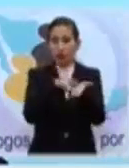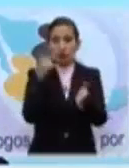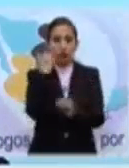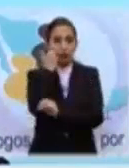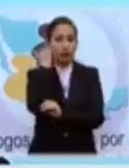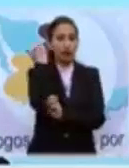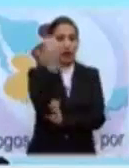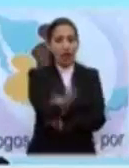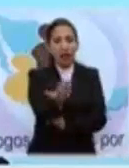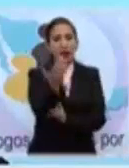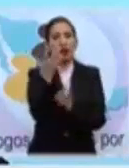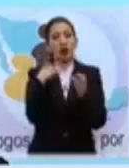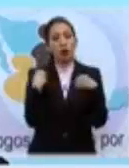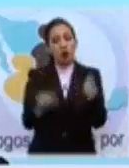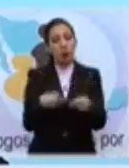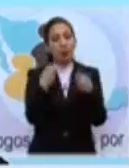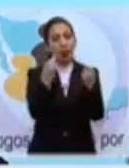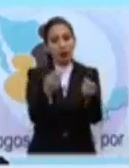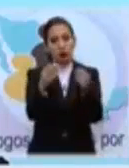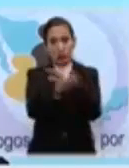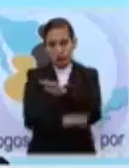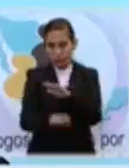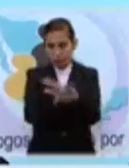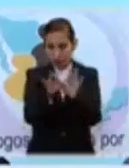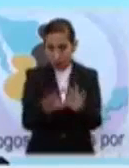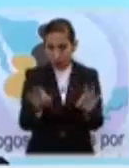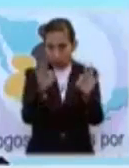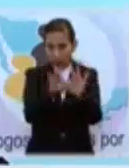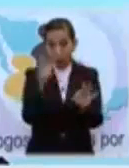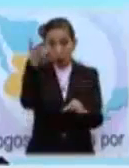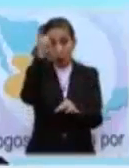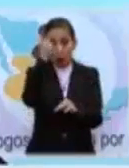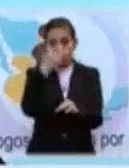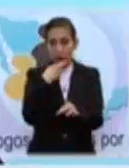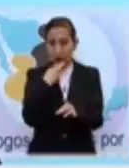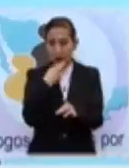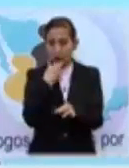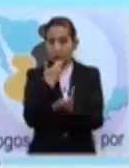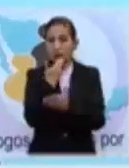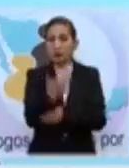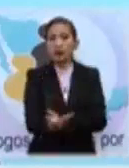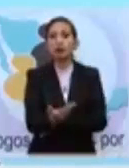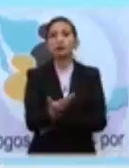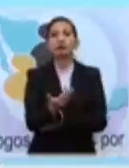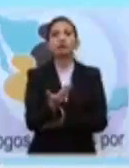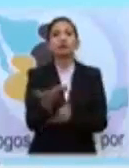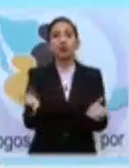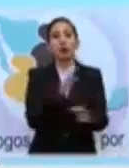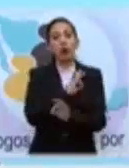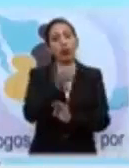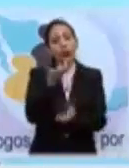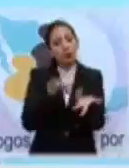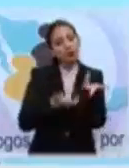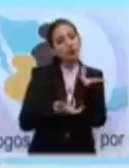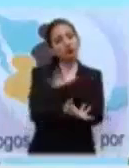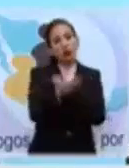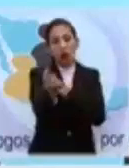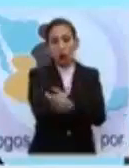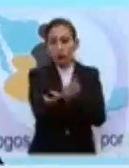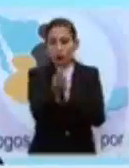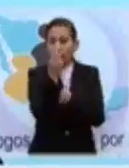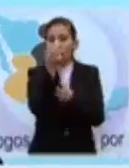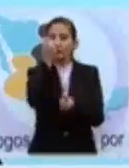pretende aportar como un elemento que espero que sea de utilidad, el poder compartir con ustedes